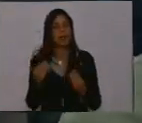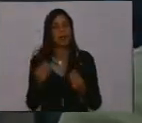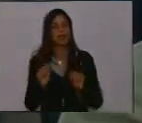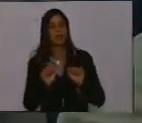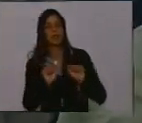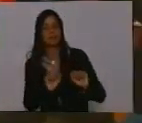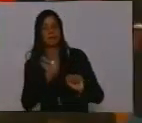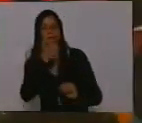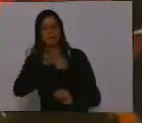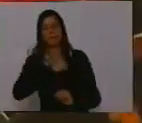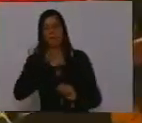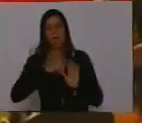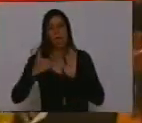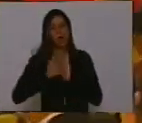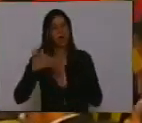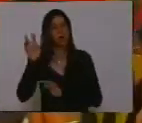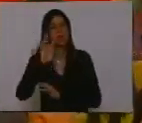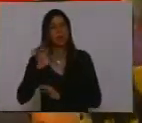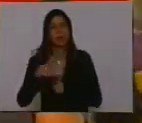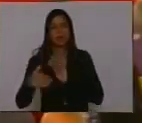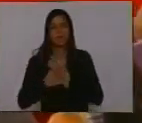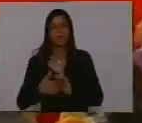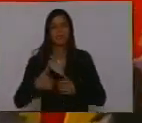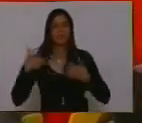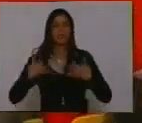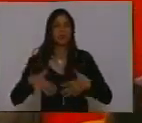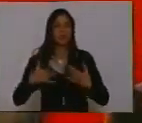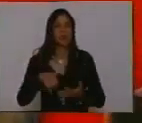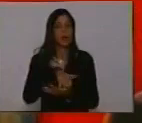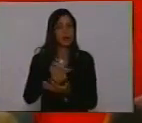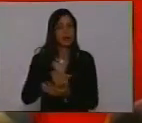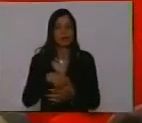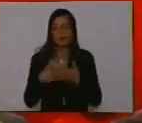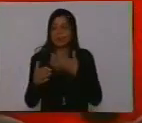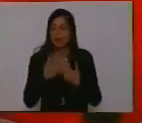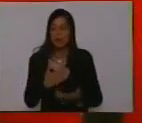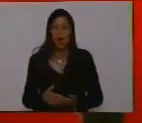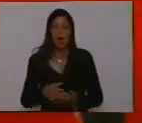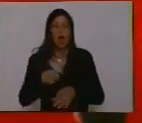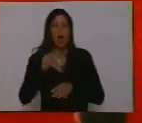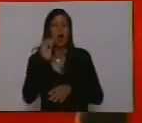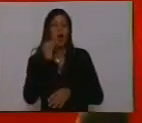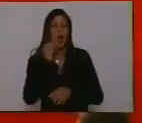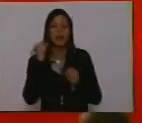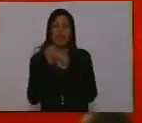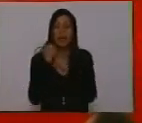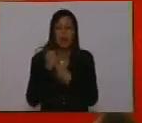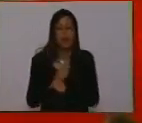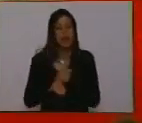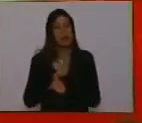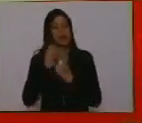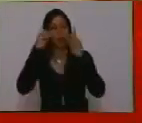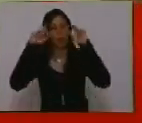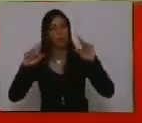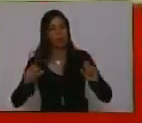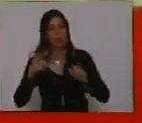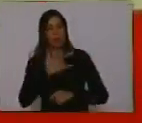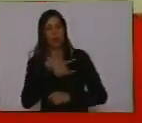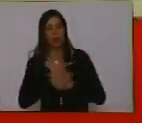los momentos difíciles que vive hoy la nación, necesitamos que nuestros trabajadores, nuestros profesionales, nuestros estudiantes universitarios, las